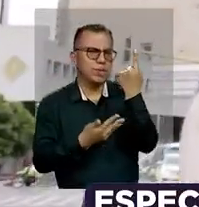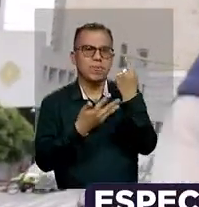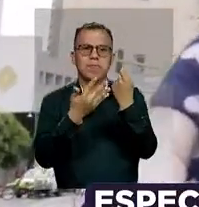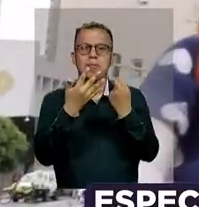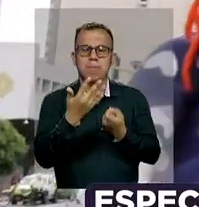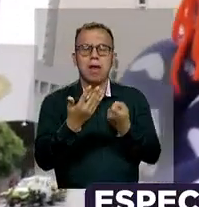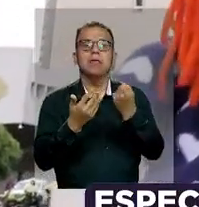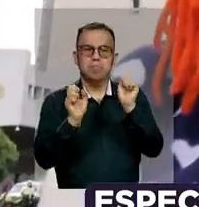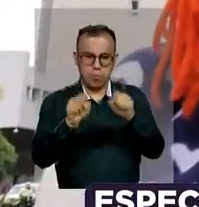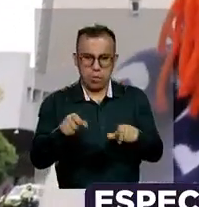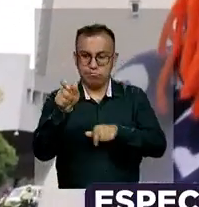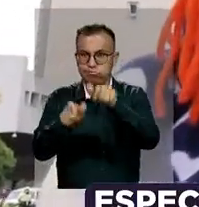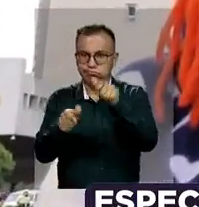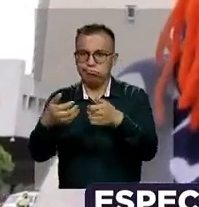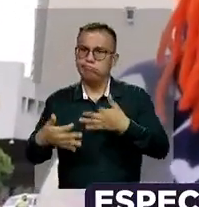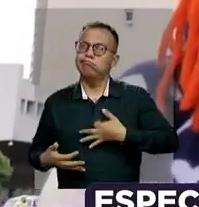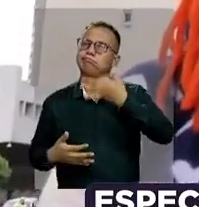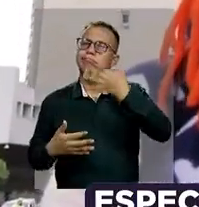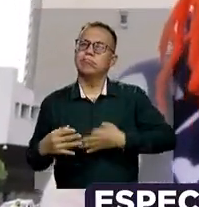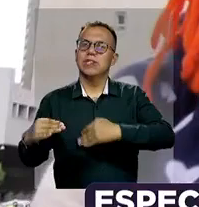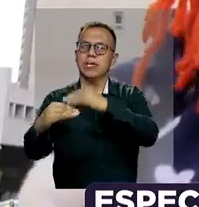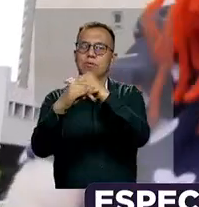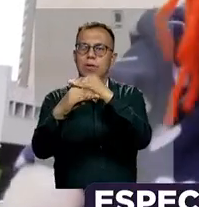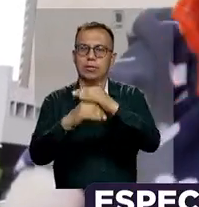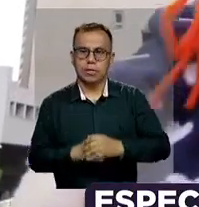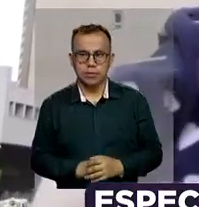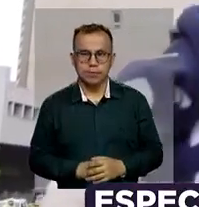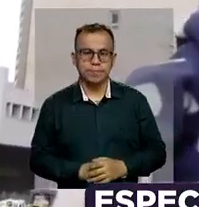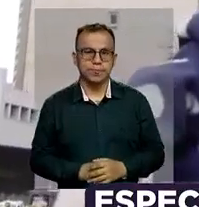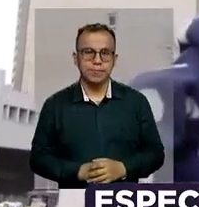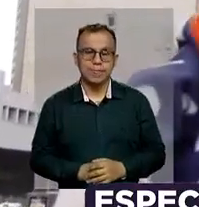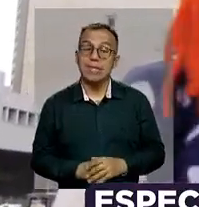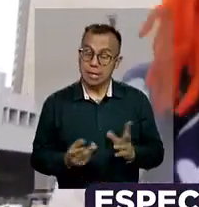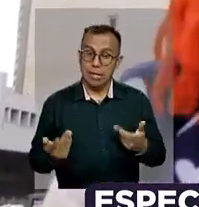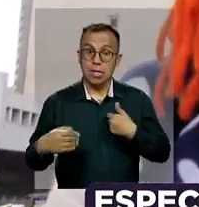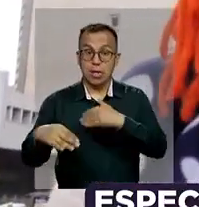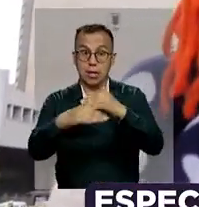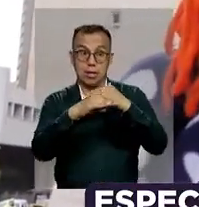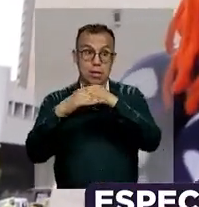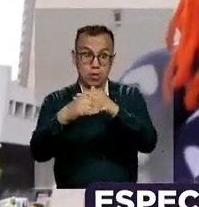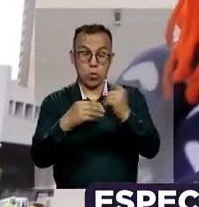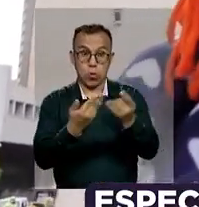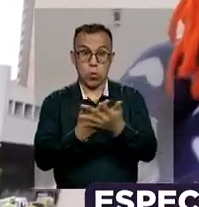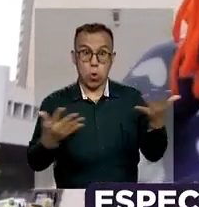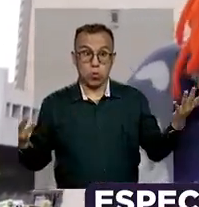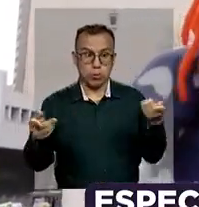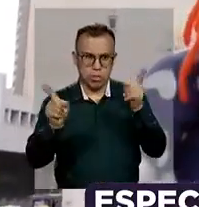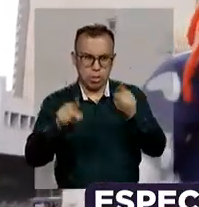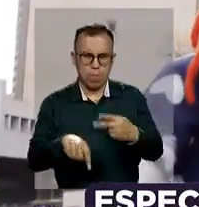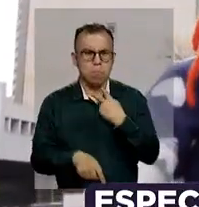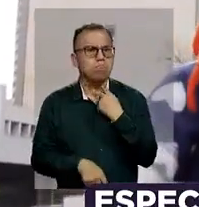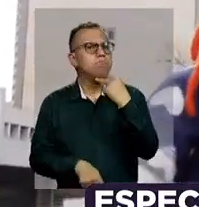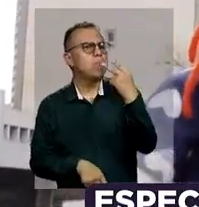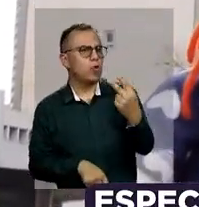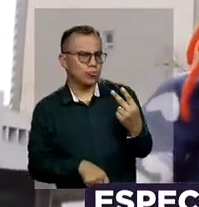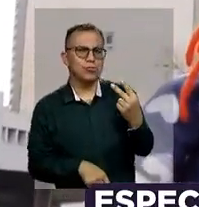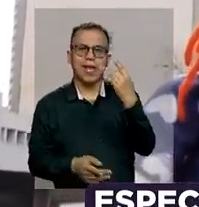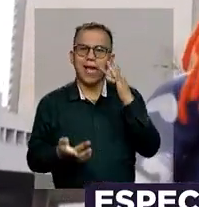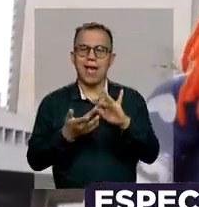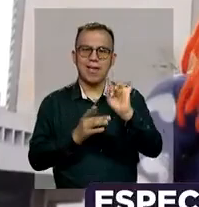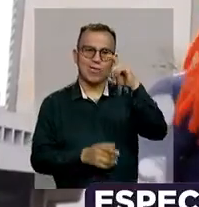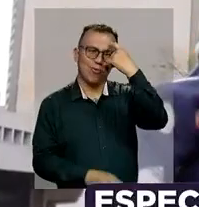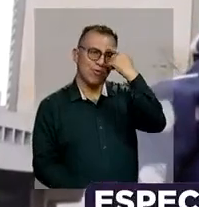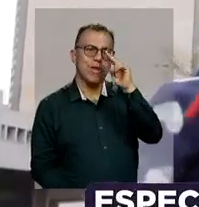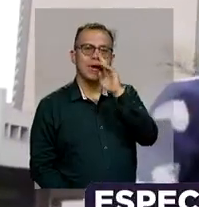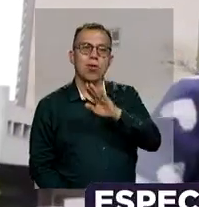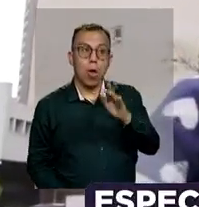mucho para que el pueblo tenga dignidad e igualdad. Nos falta mejorar en muchas cosas y queremos seguir poniendo la voz para que el gobierno nos escuche